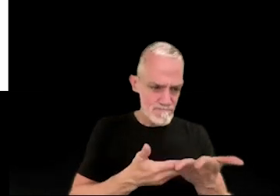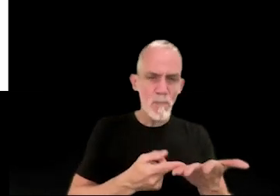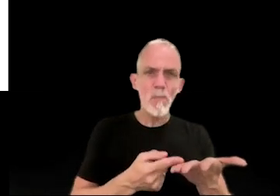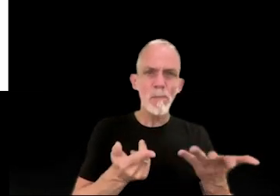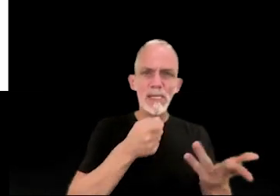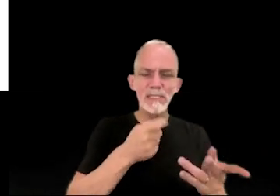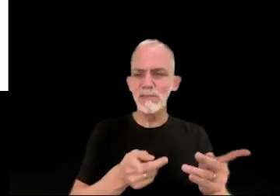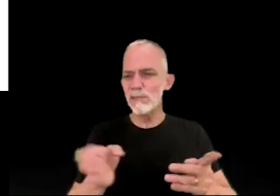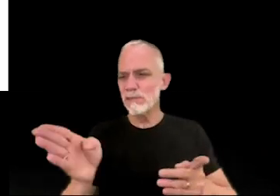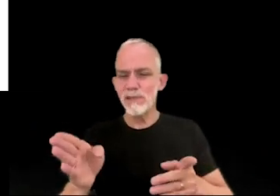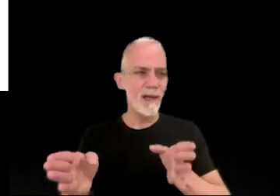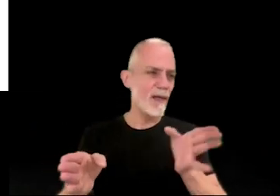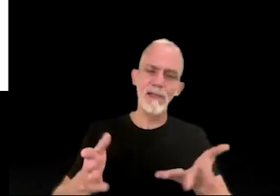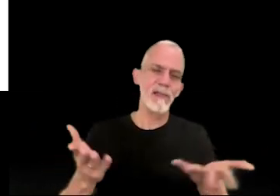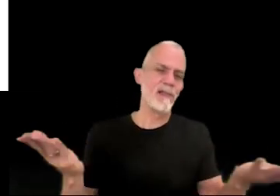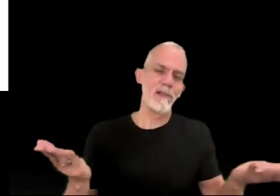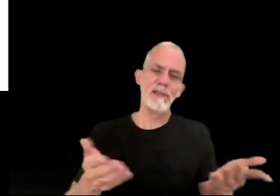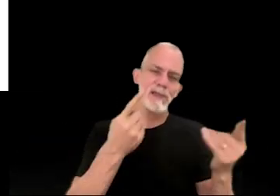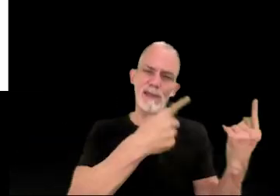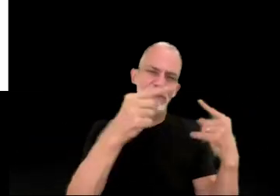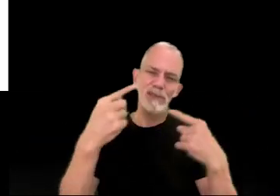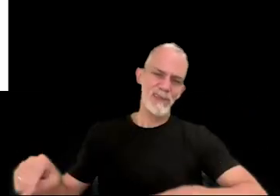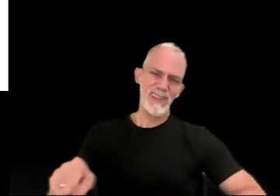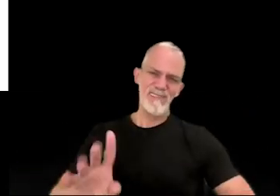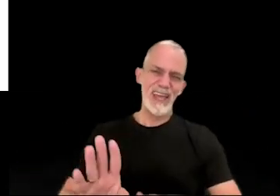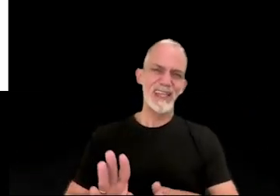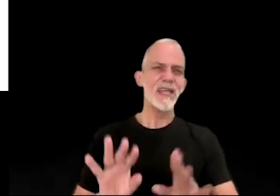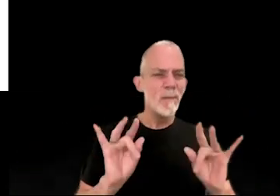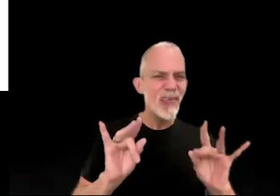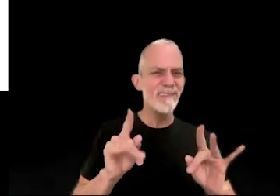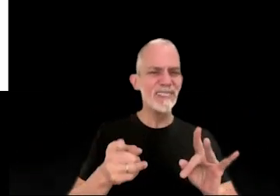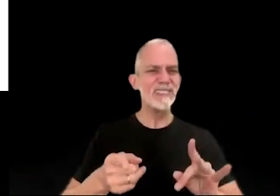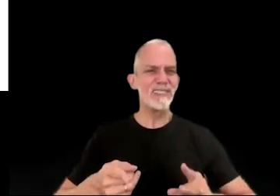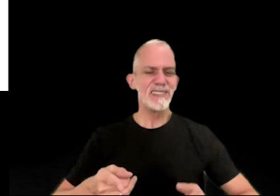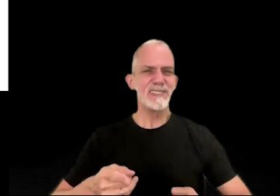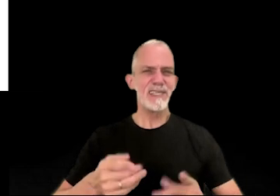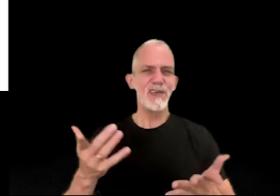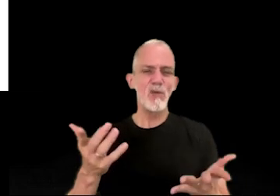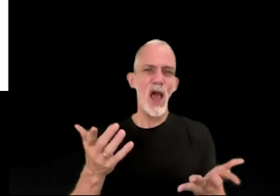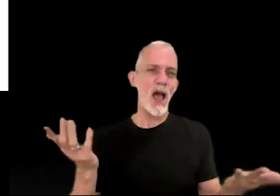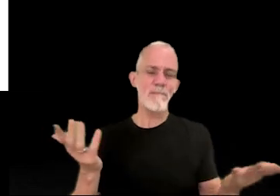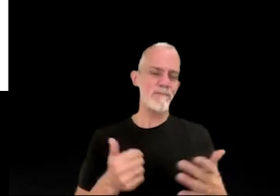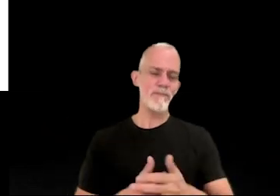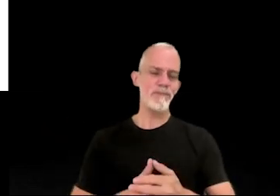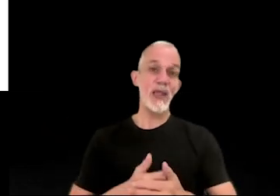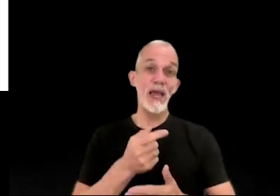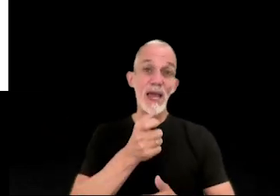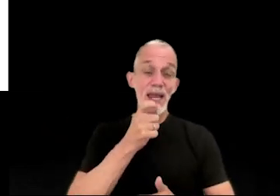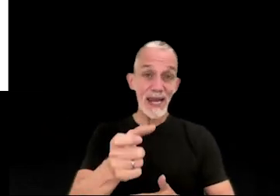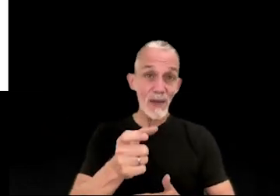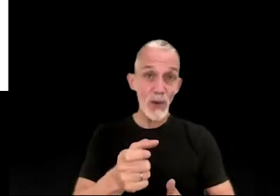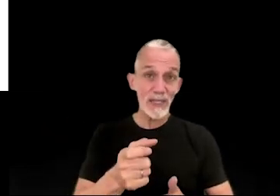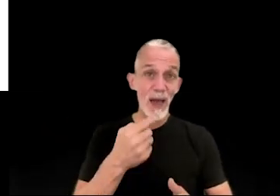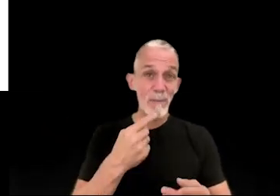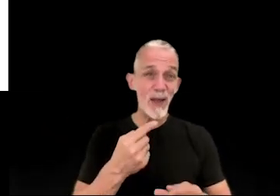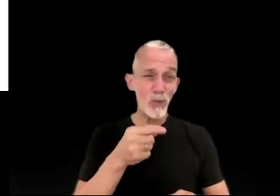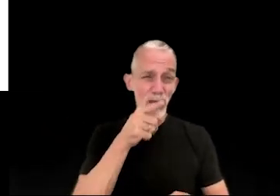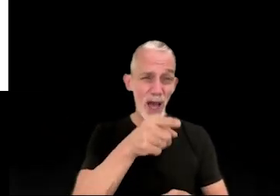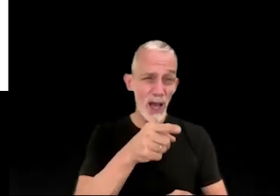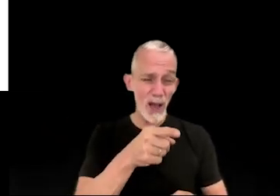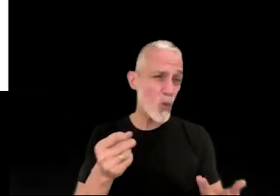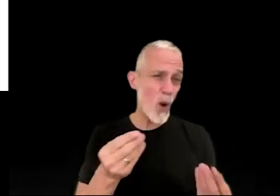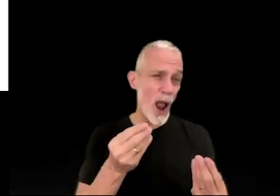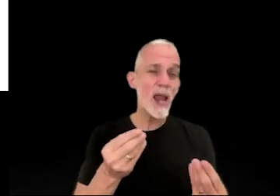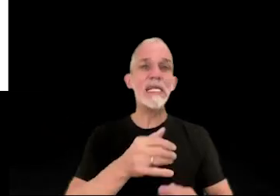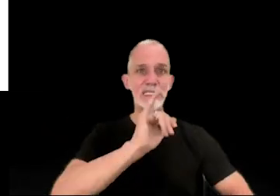cada caso es distinto. Es más complejo que una, pero la respuesta a la pregunta tuya sería